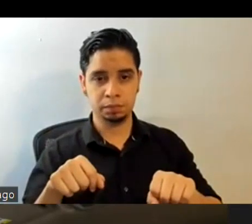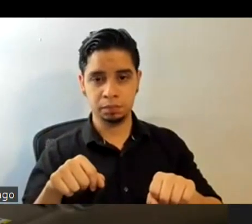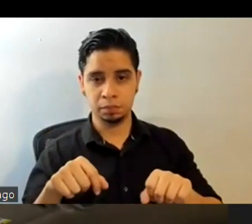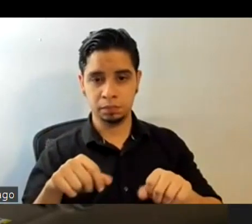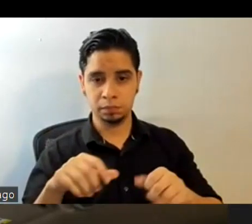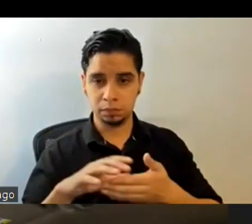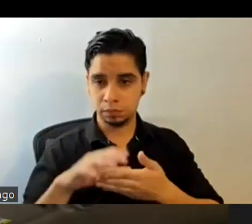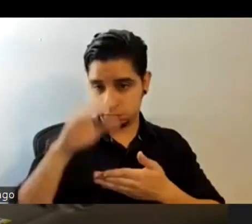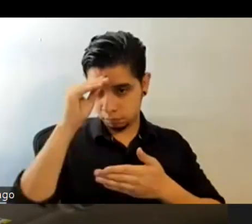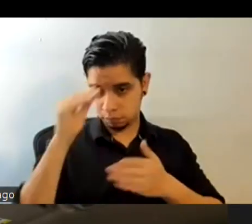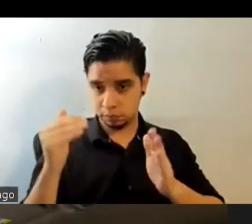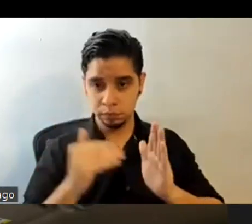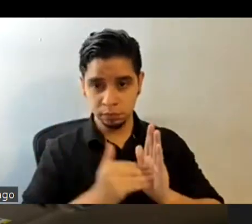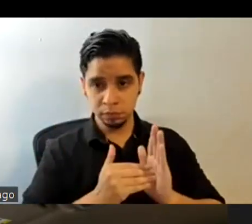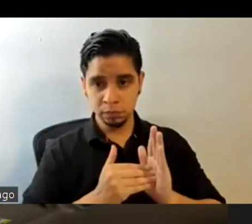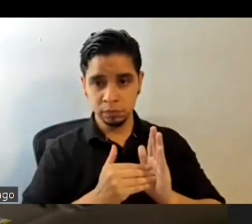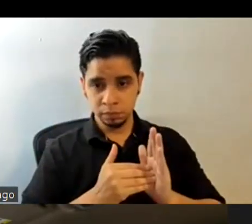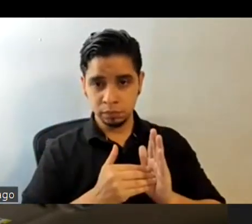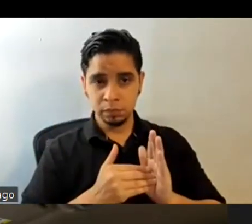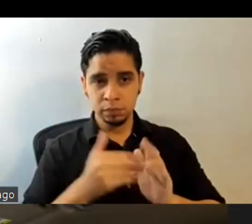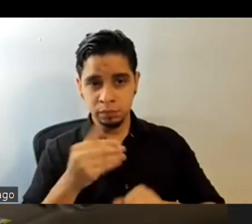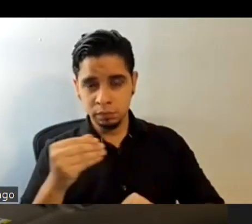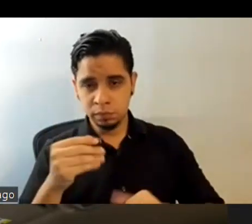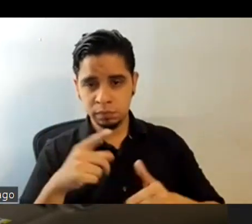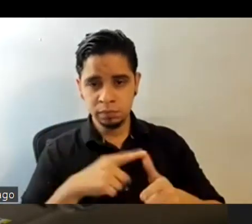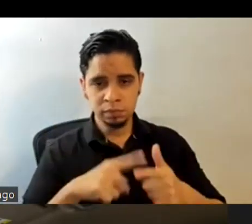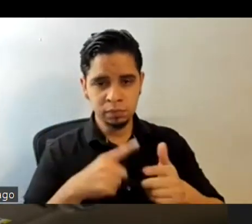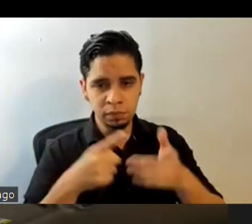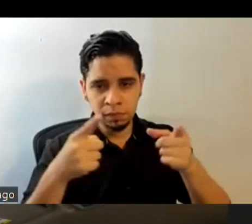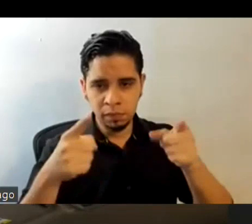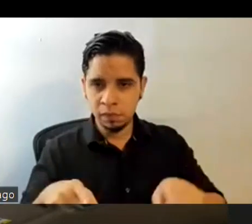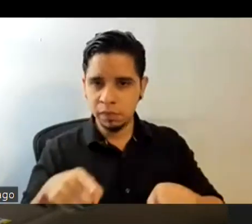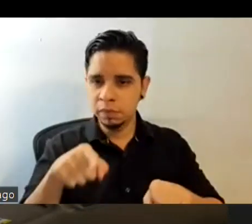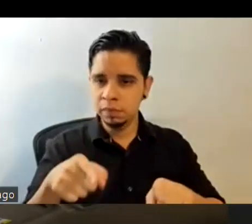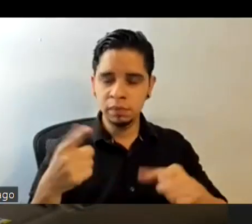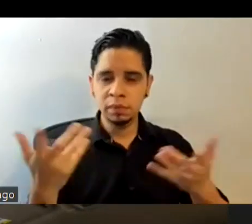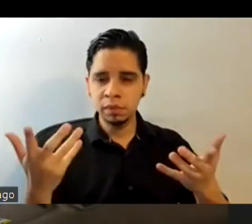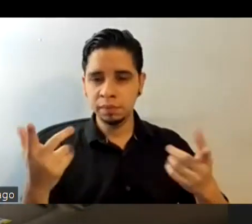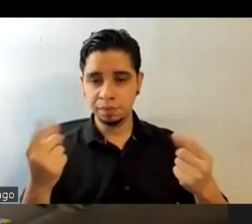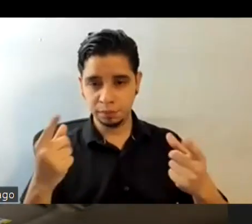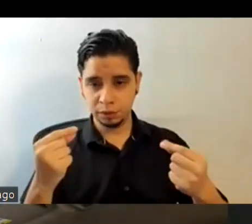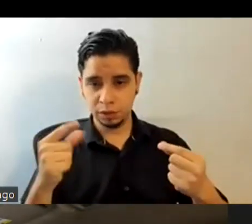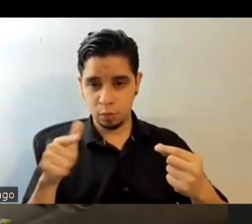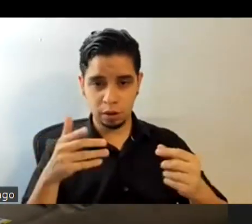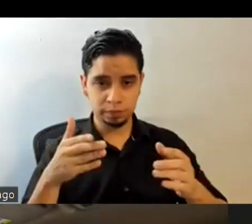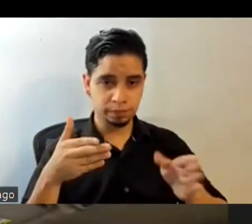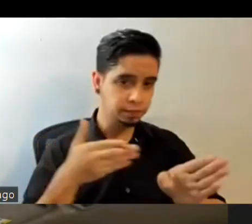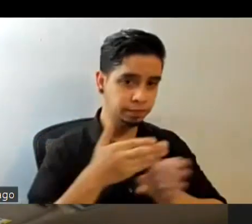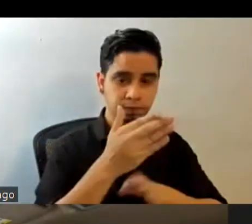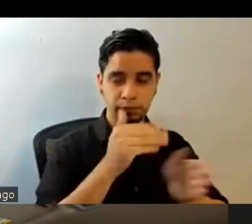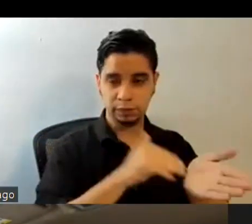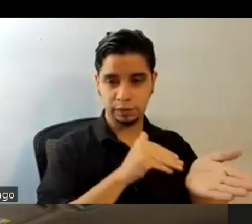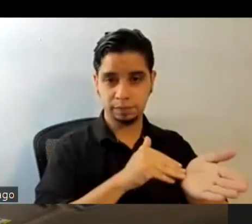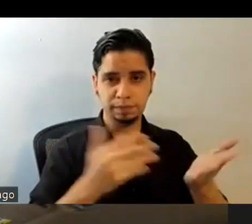aprendizaje. Sí. Y entonces, ¿qué pasó? Porque tú te fuiste entonces por la medicina. Sí,